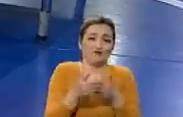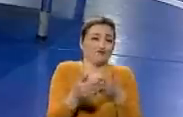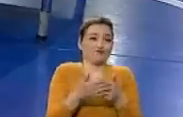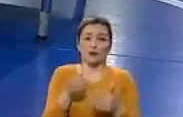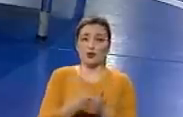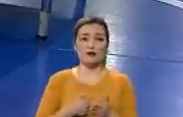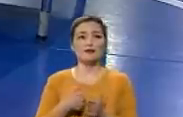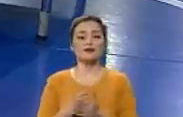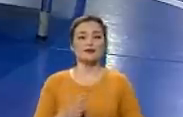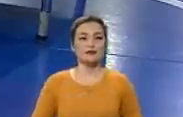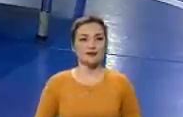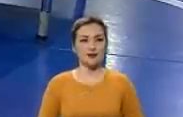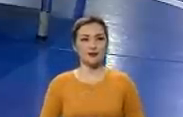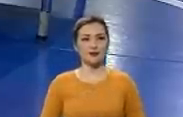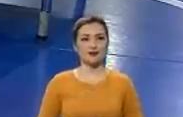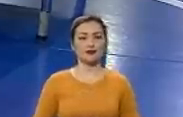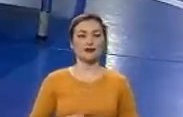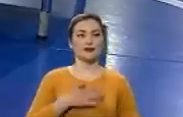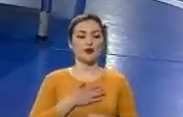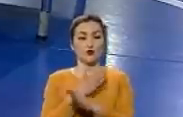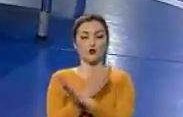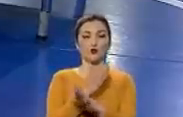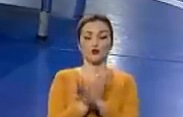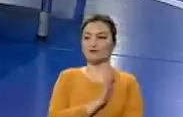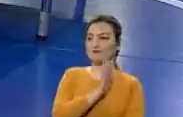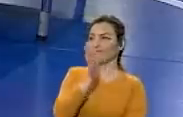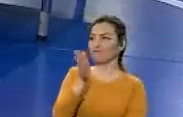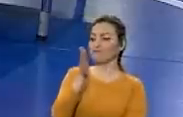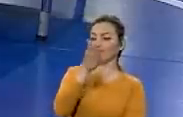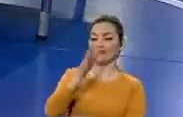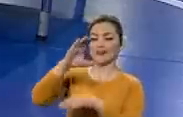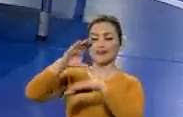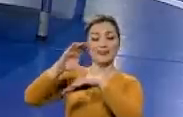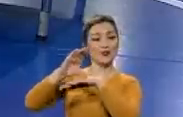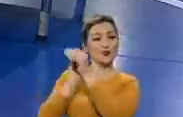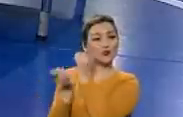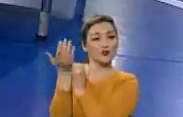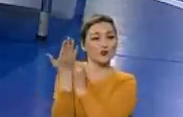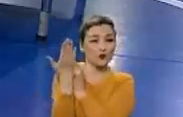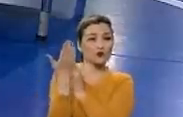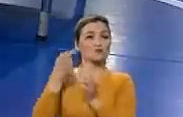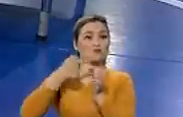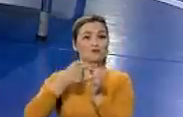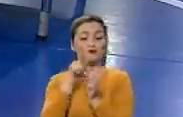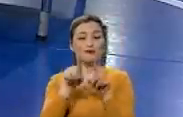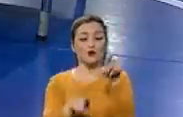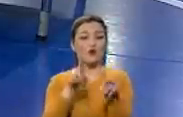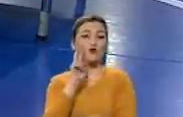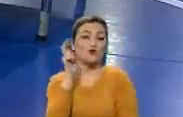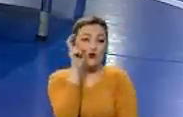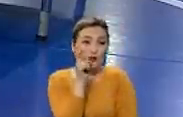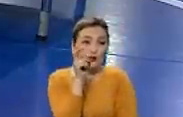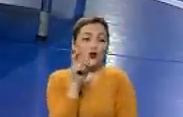Te cuento que durante el turno pude recorrer el centro histórico de la capital, ya vemos algunos turistas, sobre